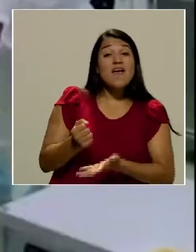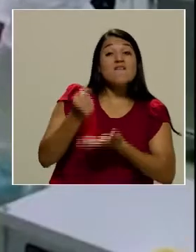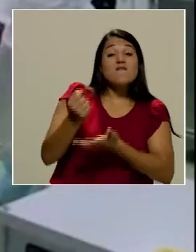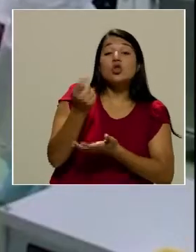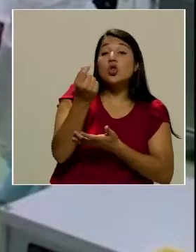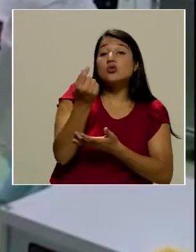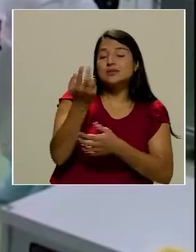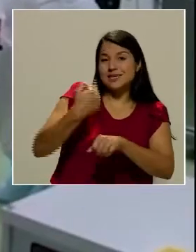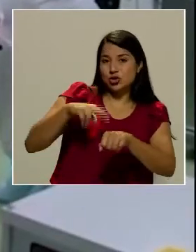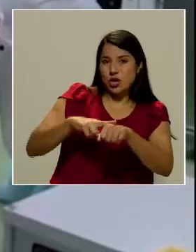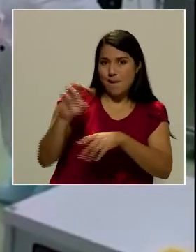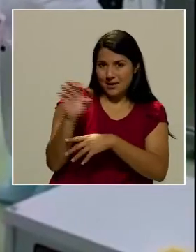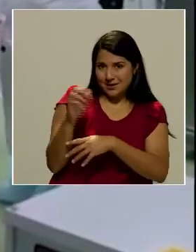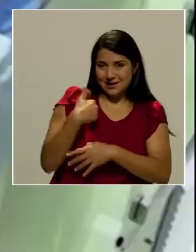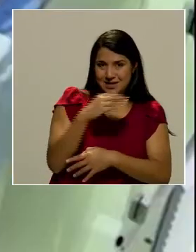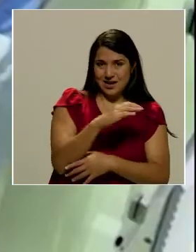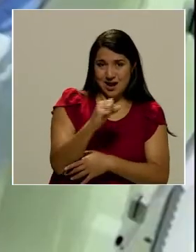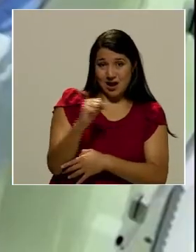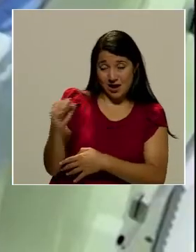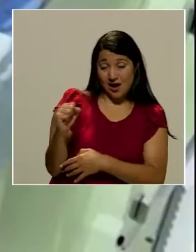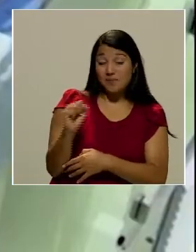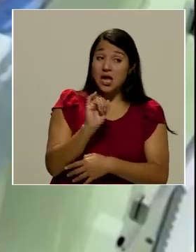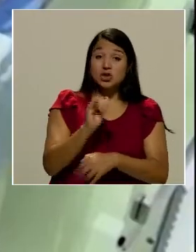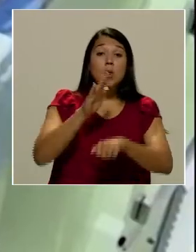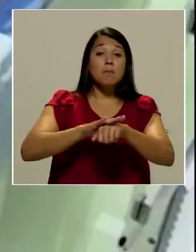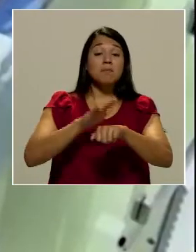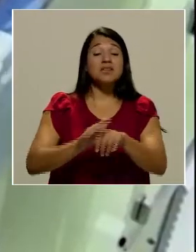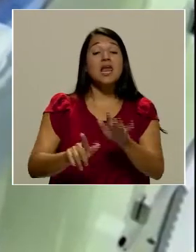la vía de excepción, que permite la Ley de Emergencias